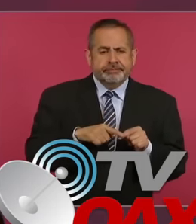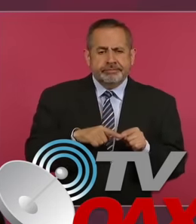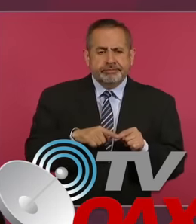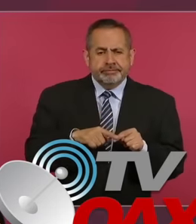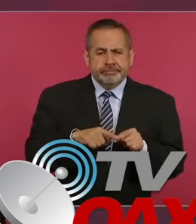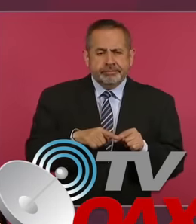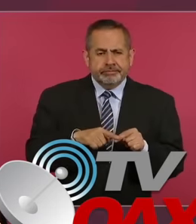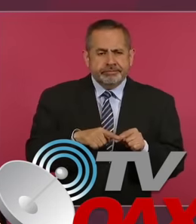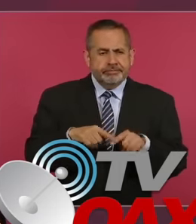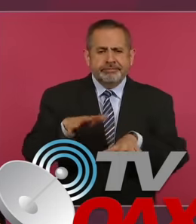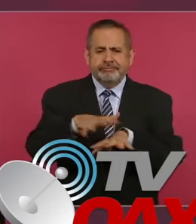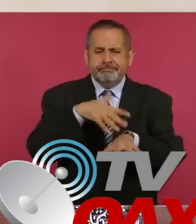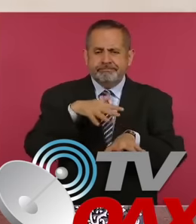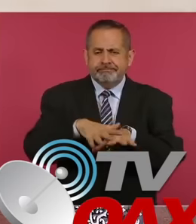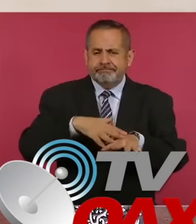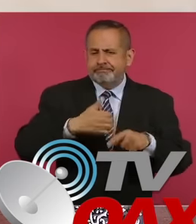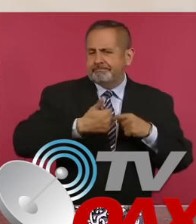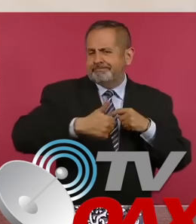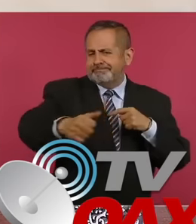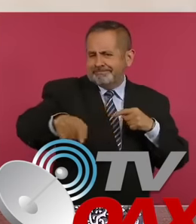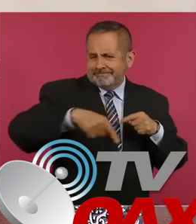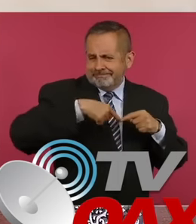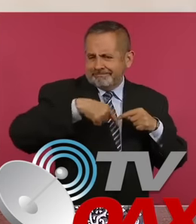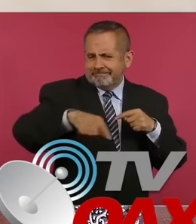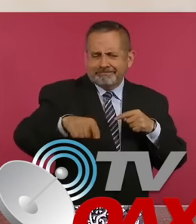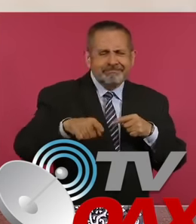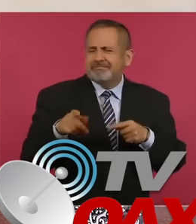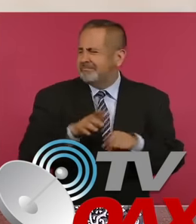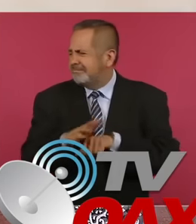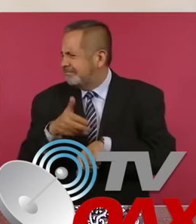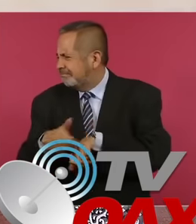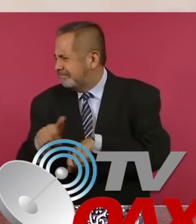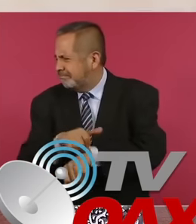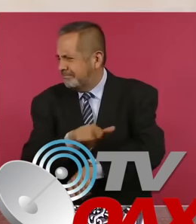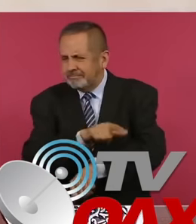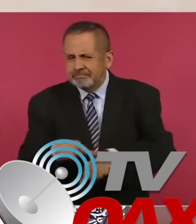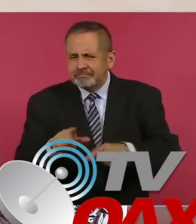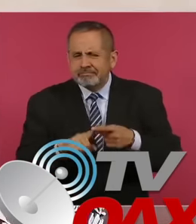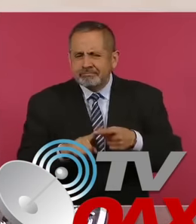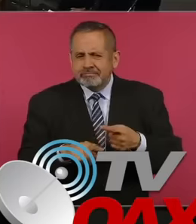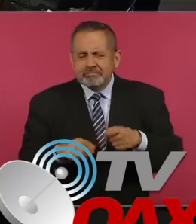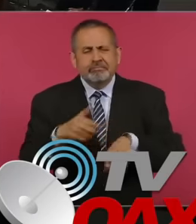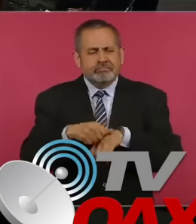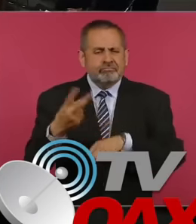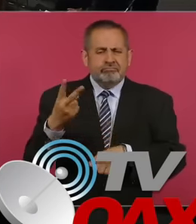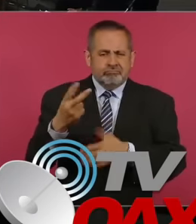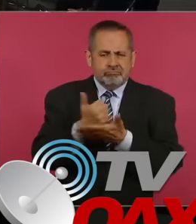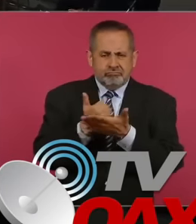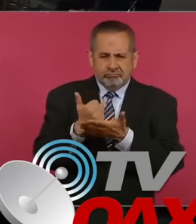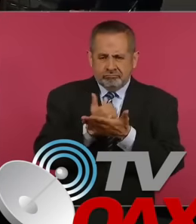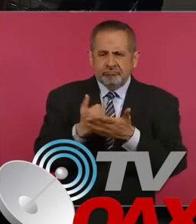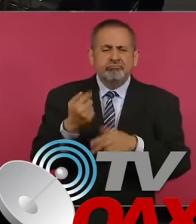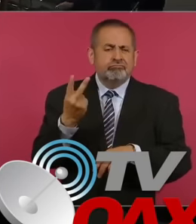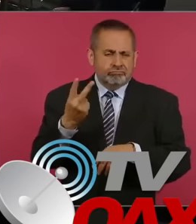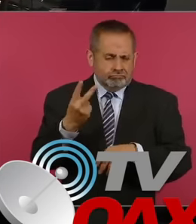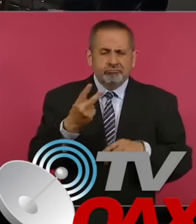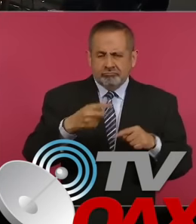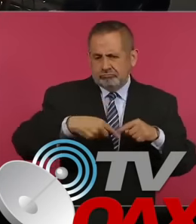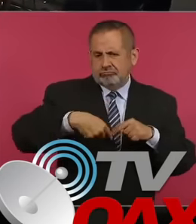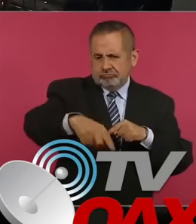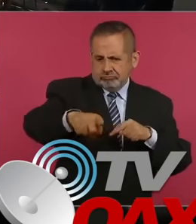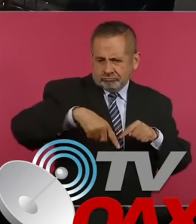en Tlalpan. ¿Qué línea es? ¿La 2? ¿La